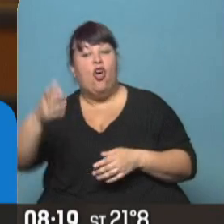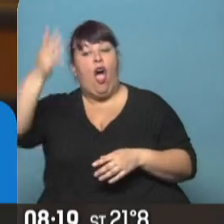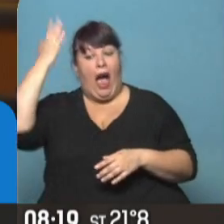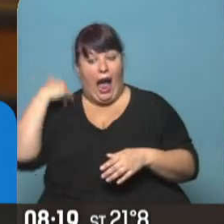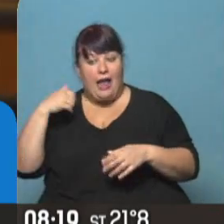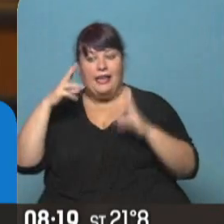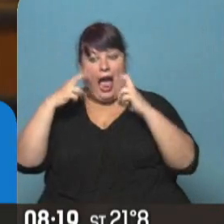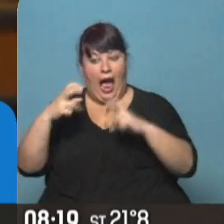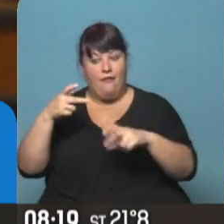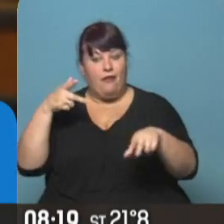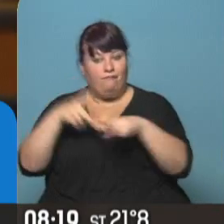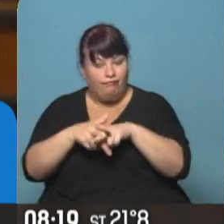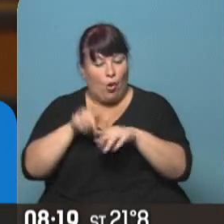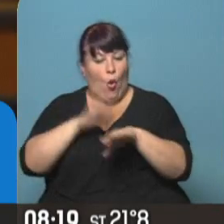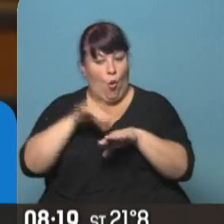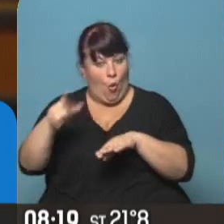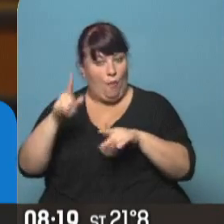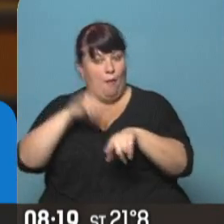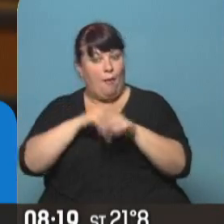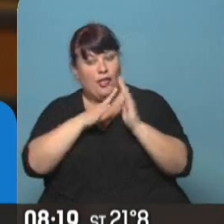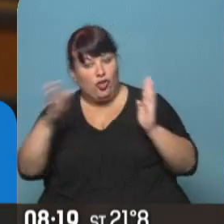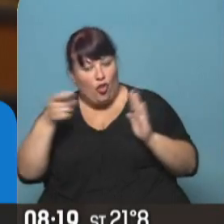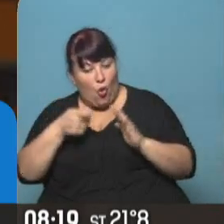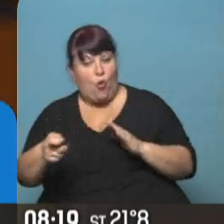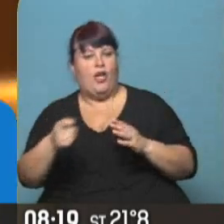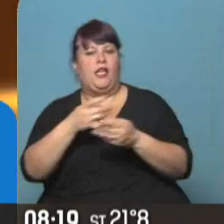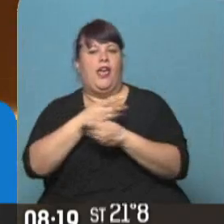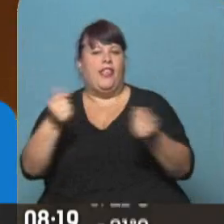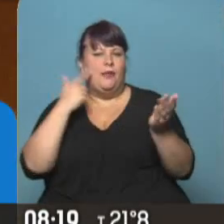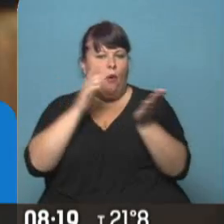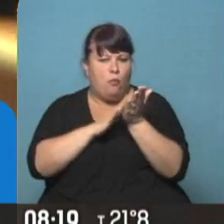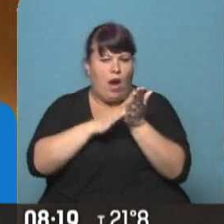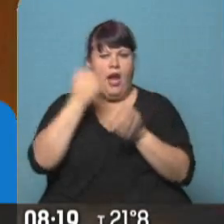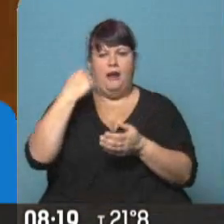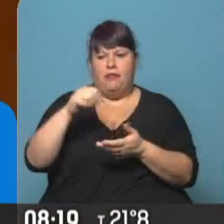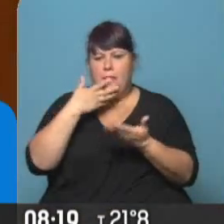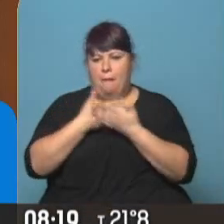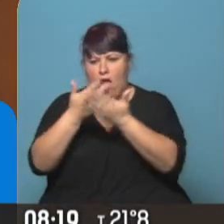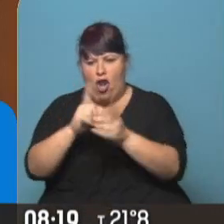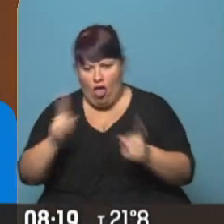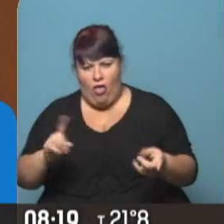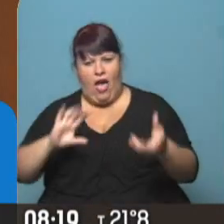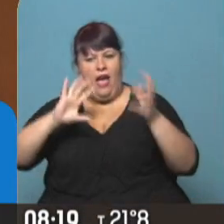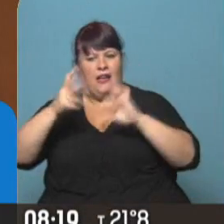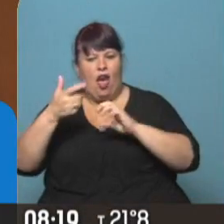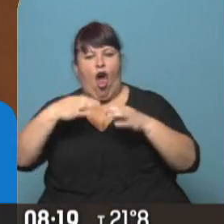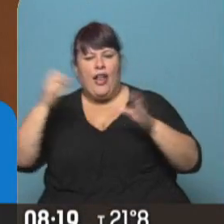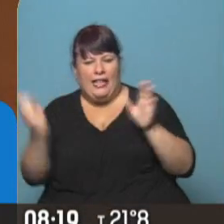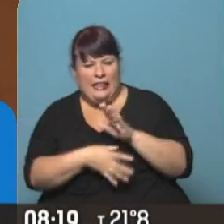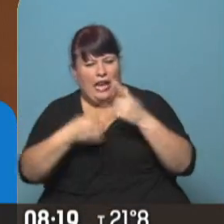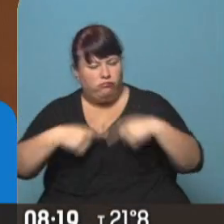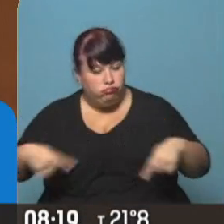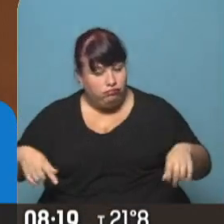obstrucción ya de la investigación durante la causa o desaparición de prueba no se presentaba la documentación se destruyeron originales